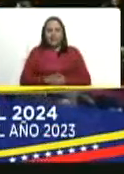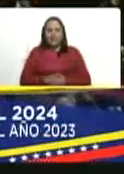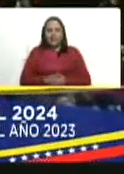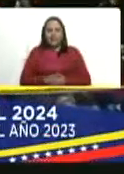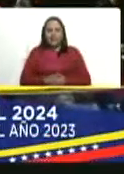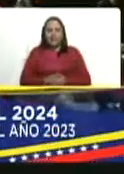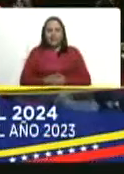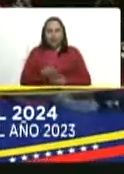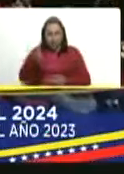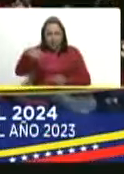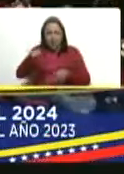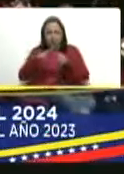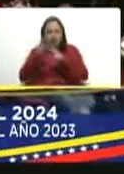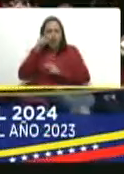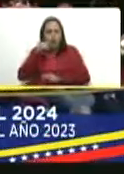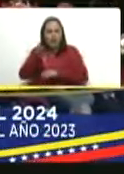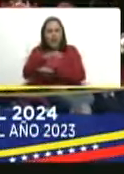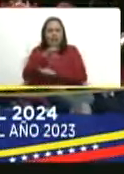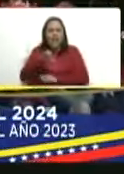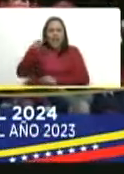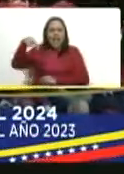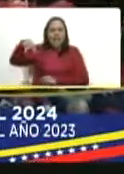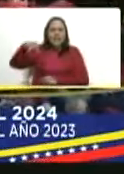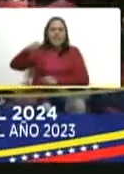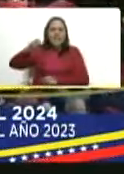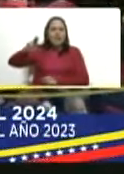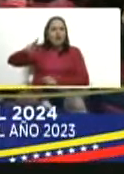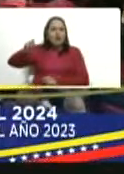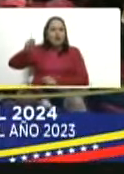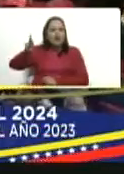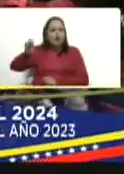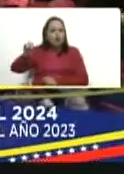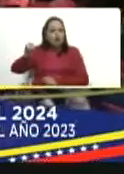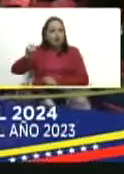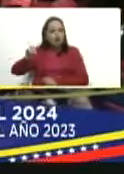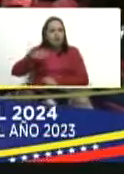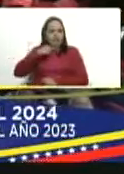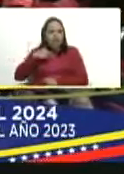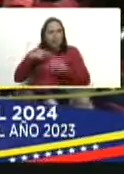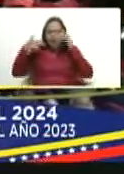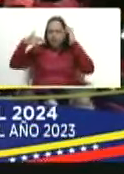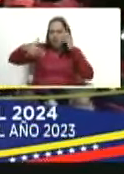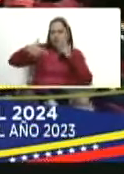¿Ustedes conocen a Neutro? ¿Ah? ¿Les gusta el rap?